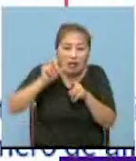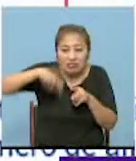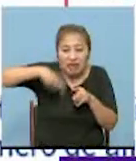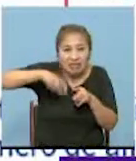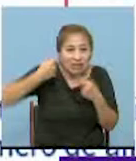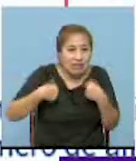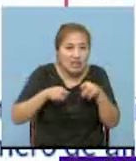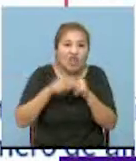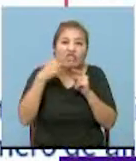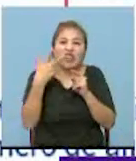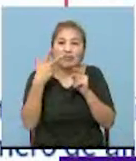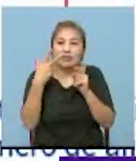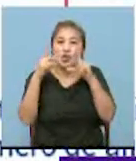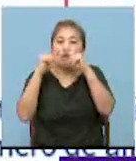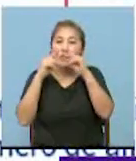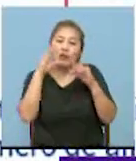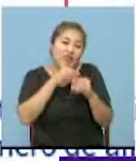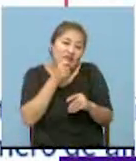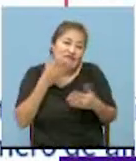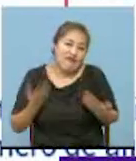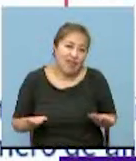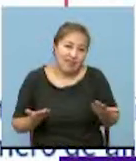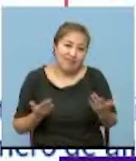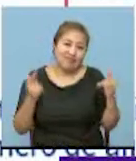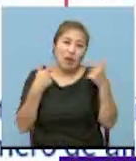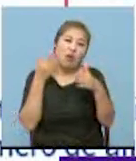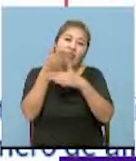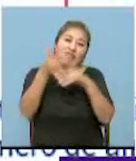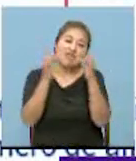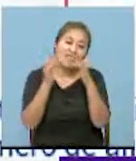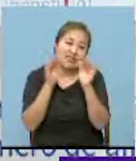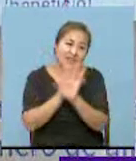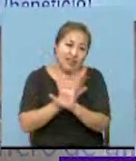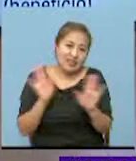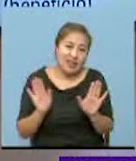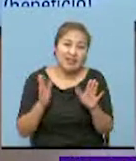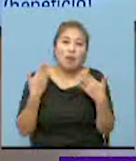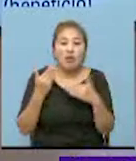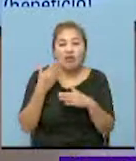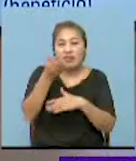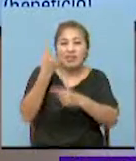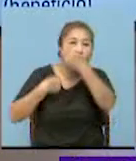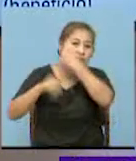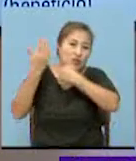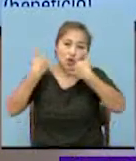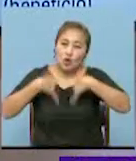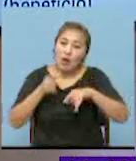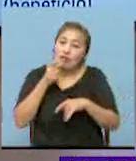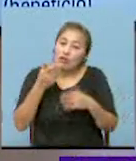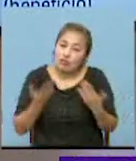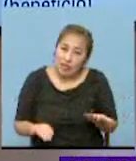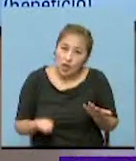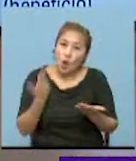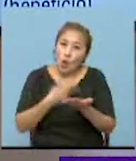con 3 dígitos. Es muy fácil de activarla, es muy fácil de usarla, así que le recomendamos